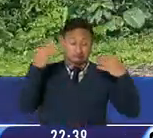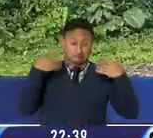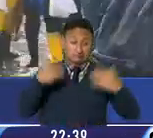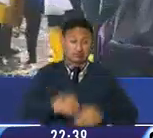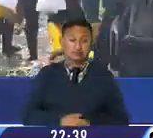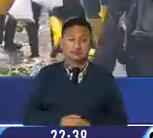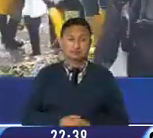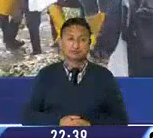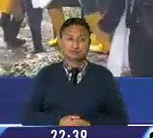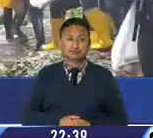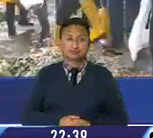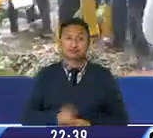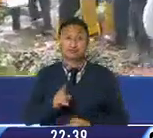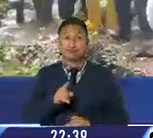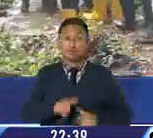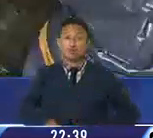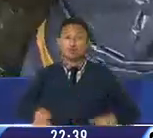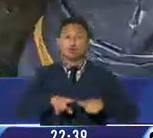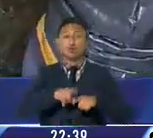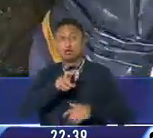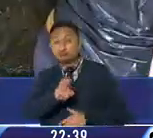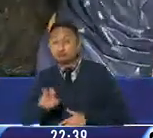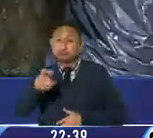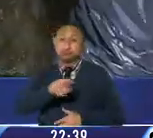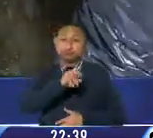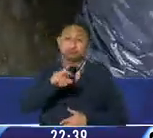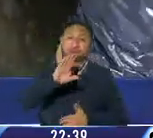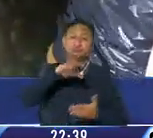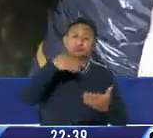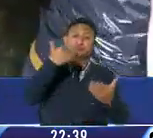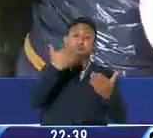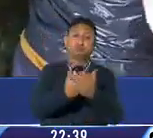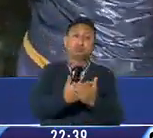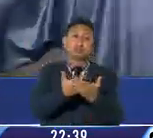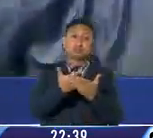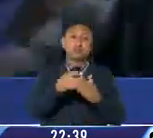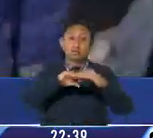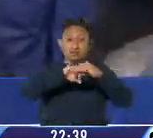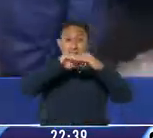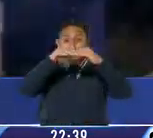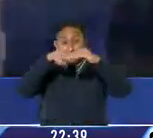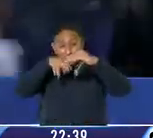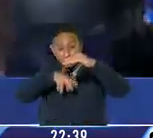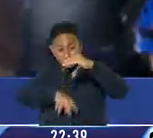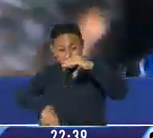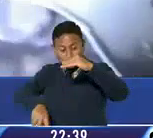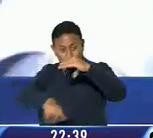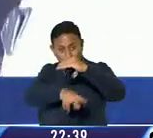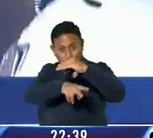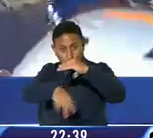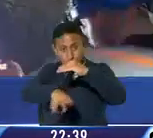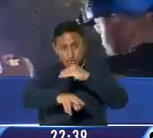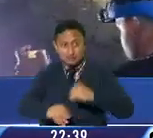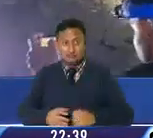Por senderos y lugares inhóspitos caminamos hasta llegar a las cavernas, una aventura única.